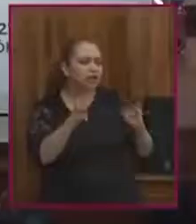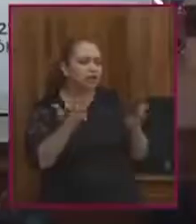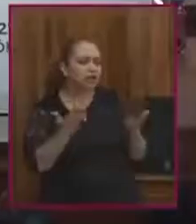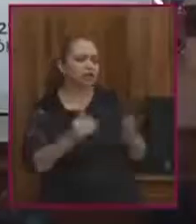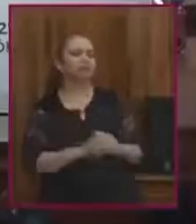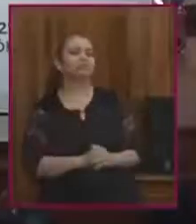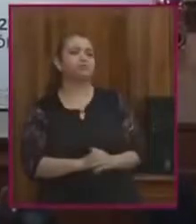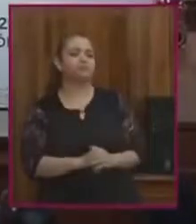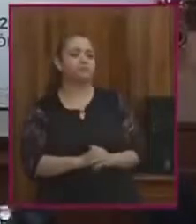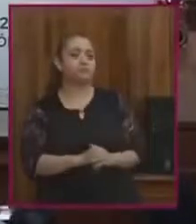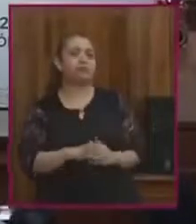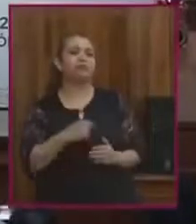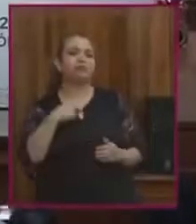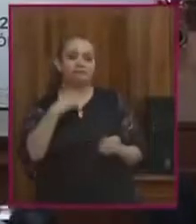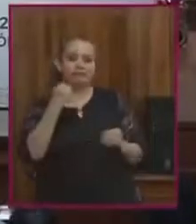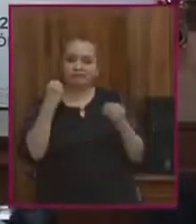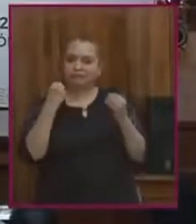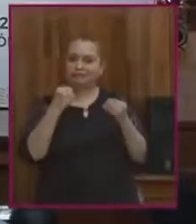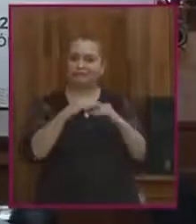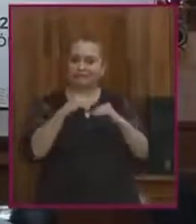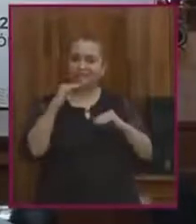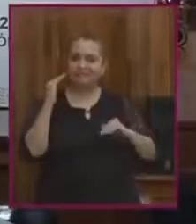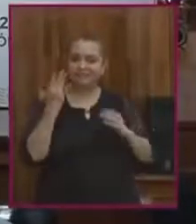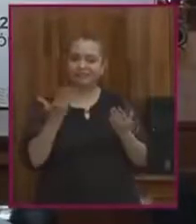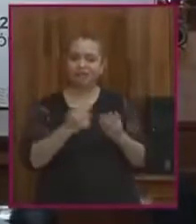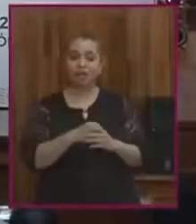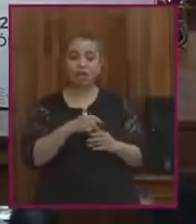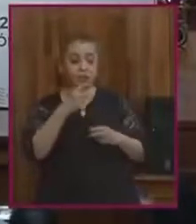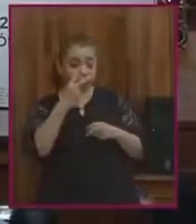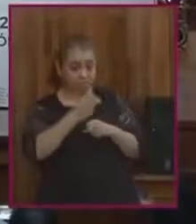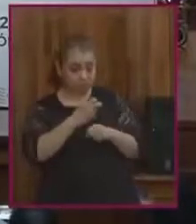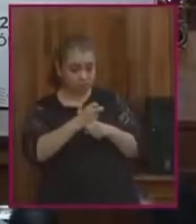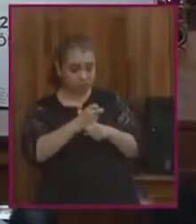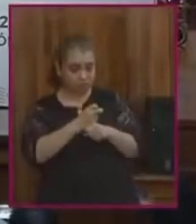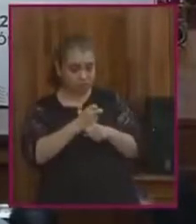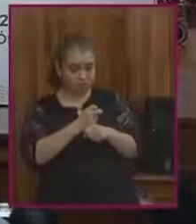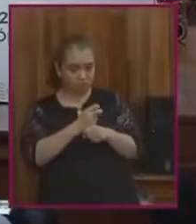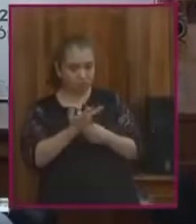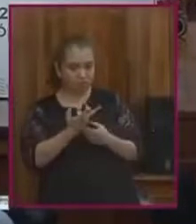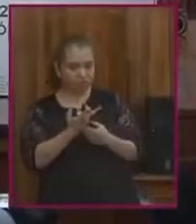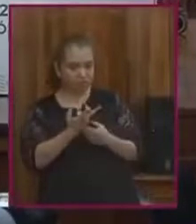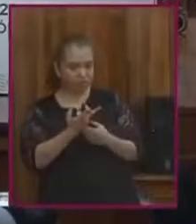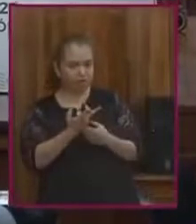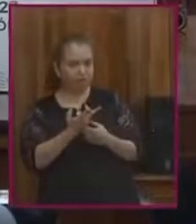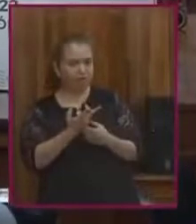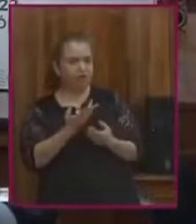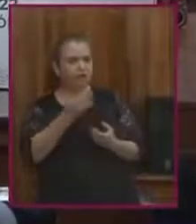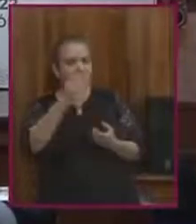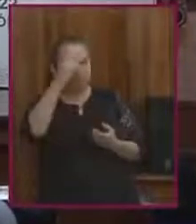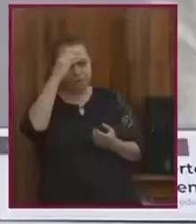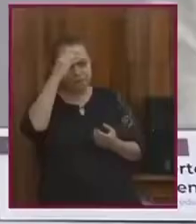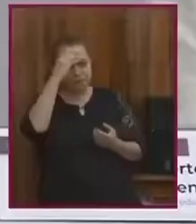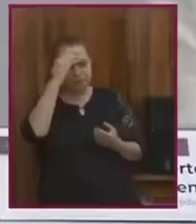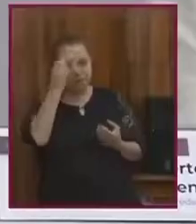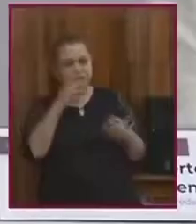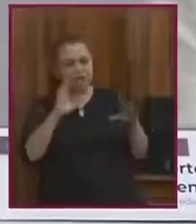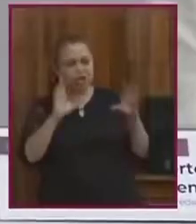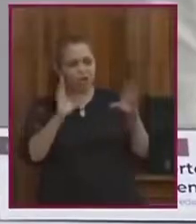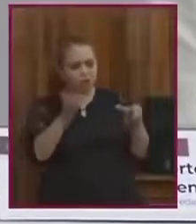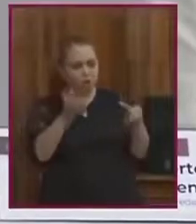Bueno, creo que hay mayoría. Lo segundo, ¿quién piensa que debe ser una construcción